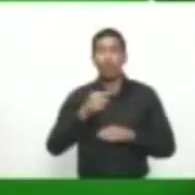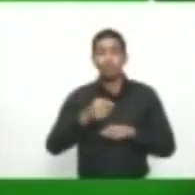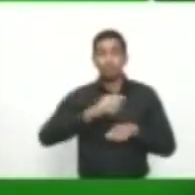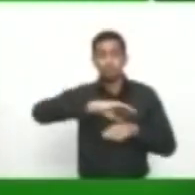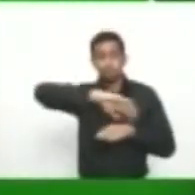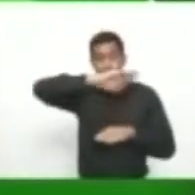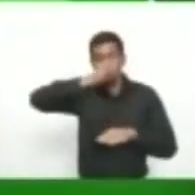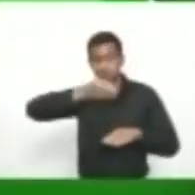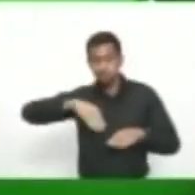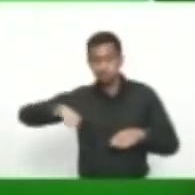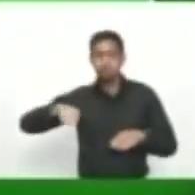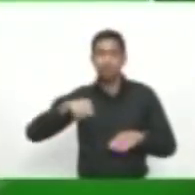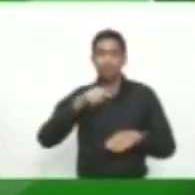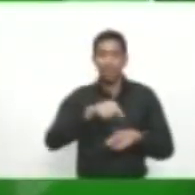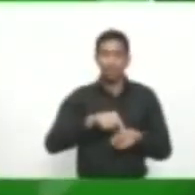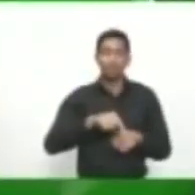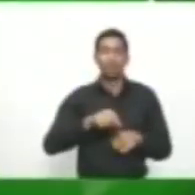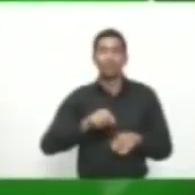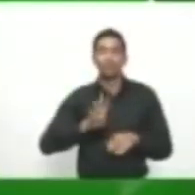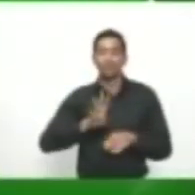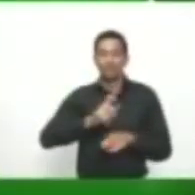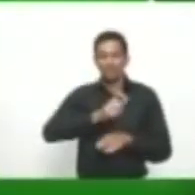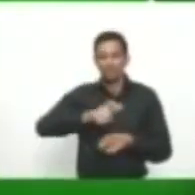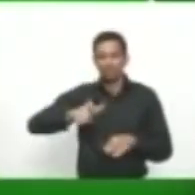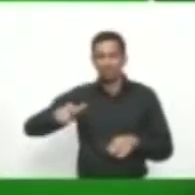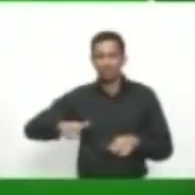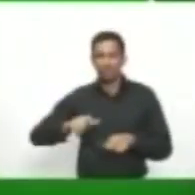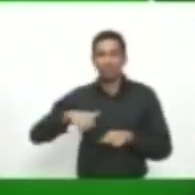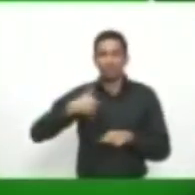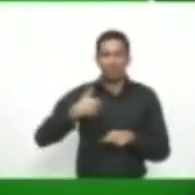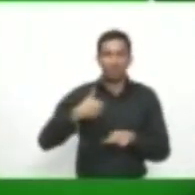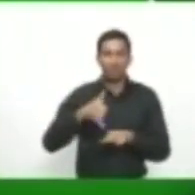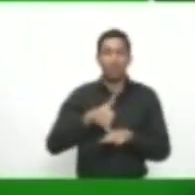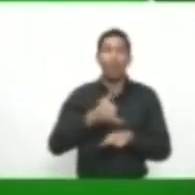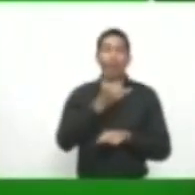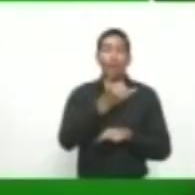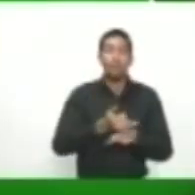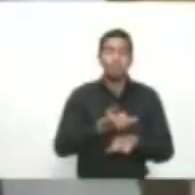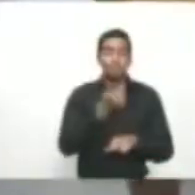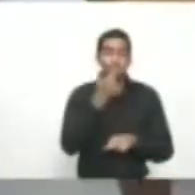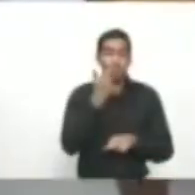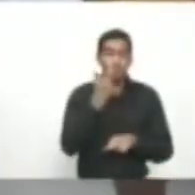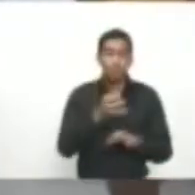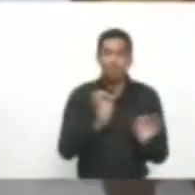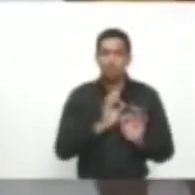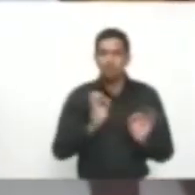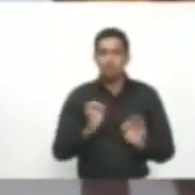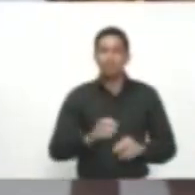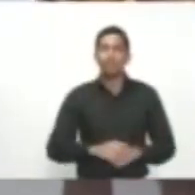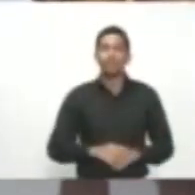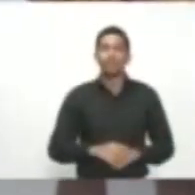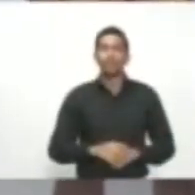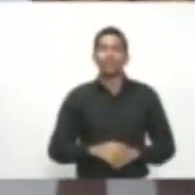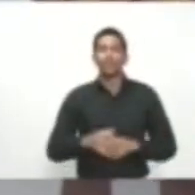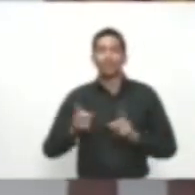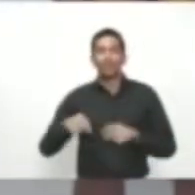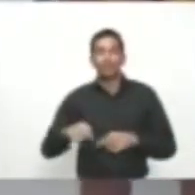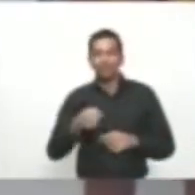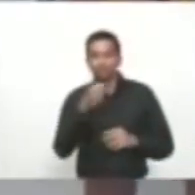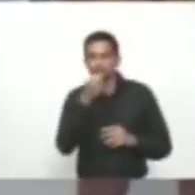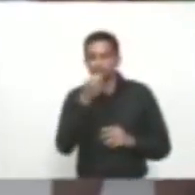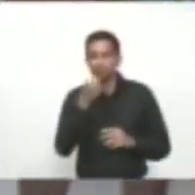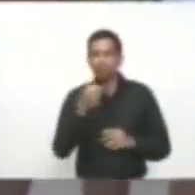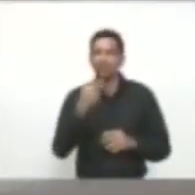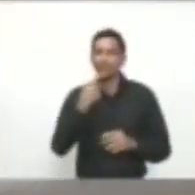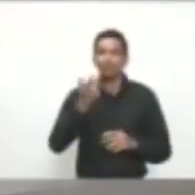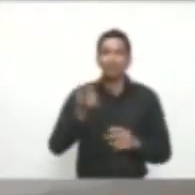él. O sea, van ahí 4 o 5 pelados los que van a tocar. Ahí no va ahí el papá no va. En otra de las pruebas hablan del tiempo que durará secuestrado el hijo